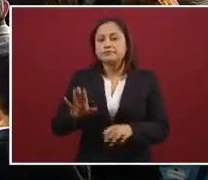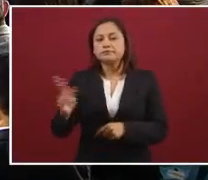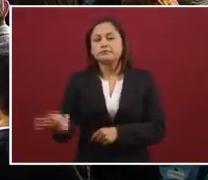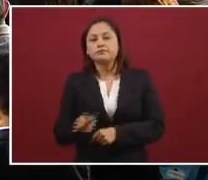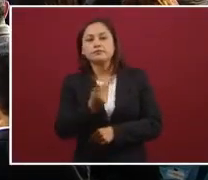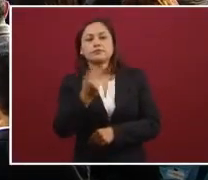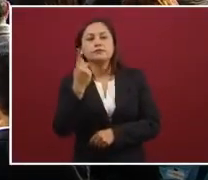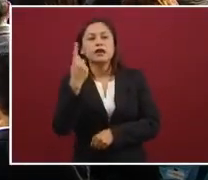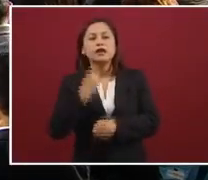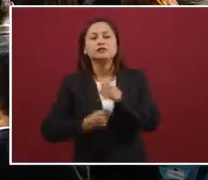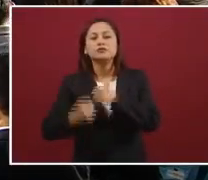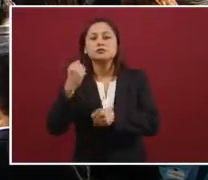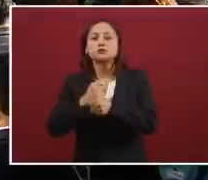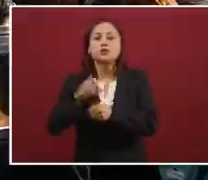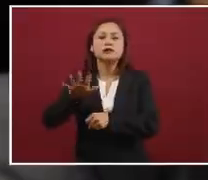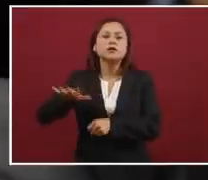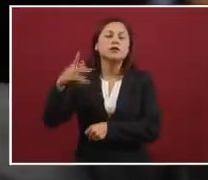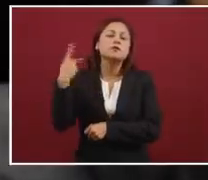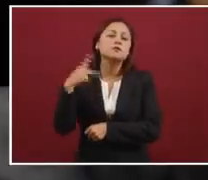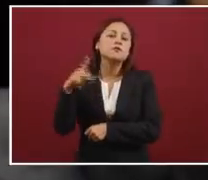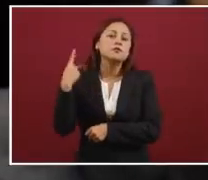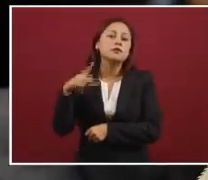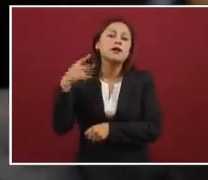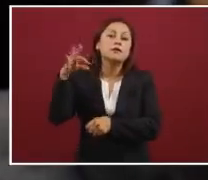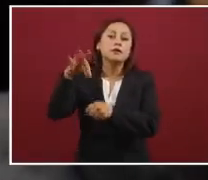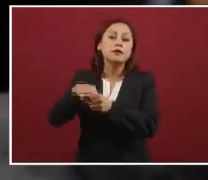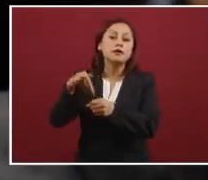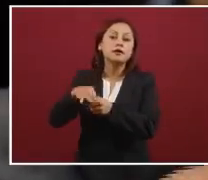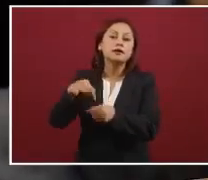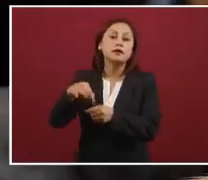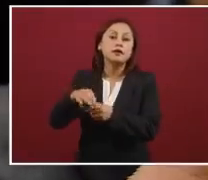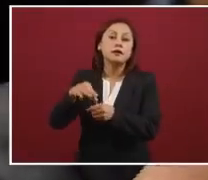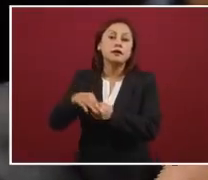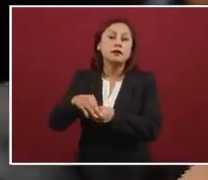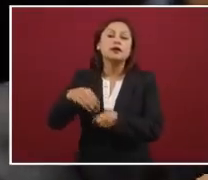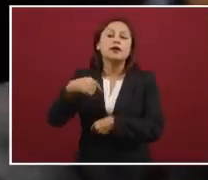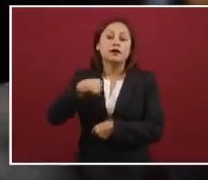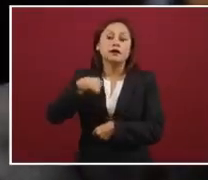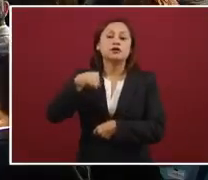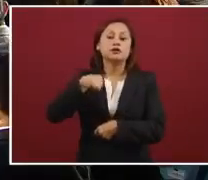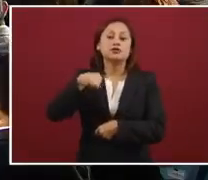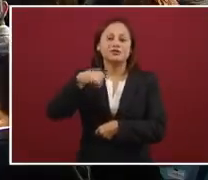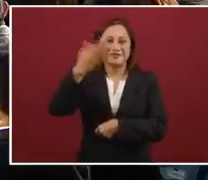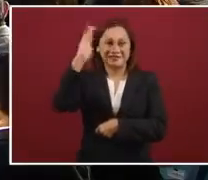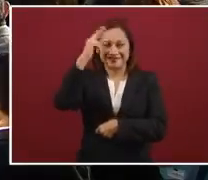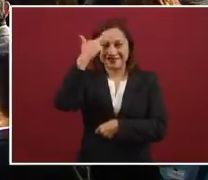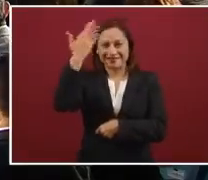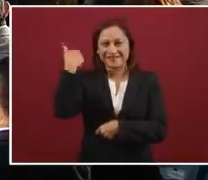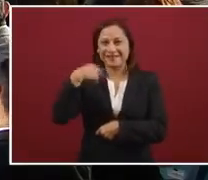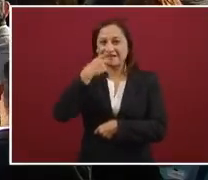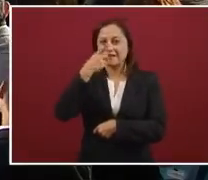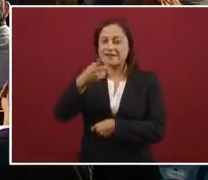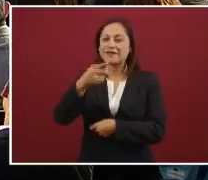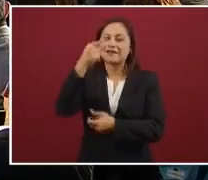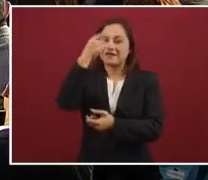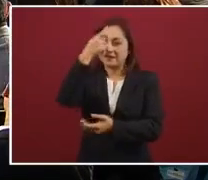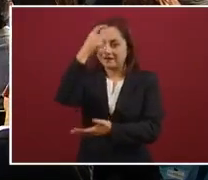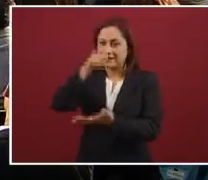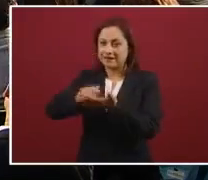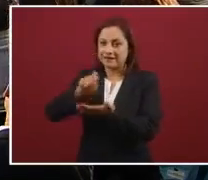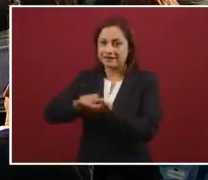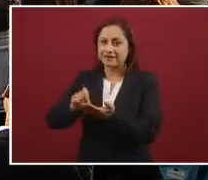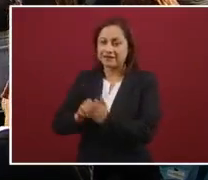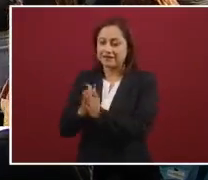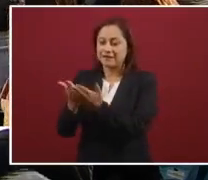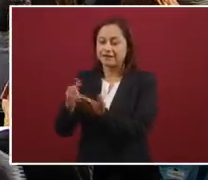con motivo del proceso electoral presidencial, le dije que iba a publicar un libro, aquí está, ojalá lo pueda leer, se llama Puebla 2019, continuado alternancia. Ahí se lo